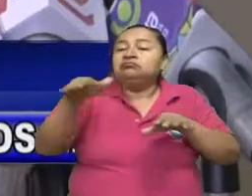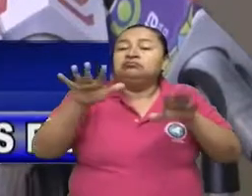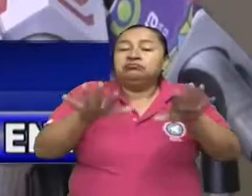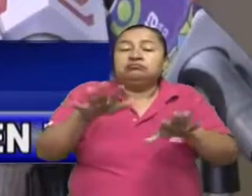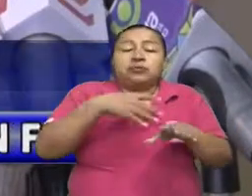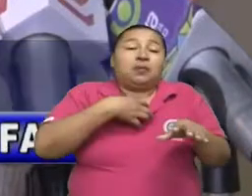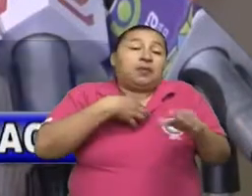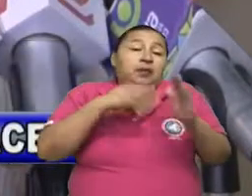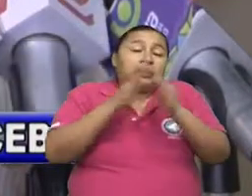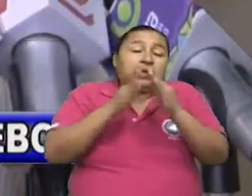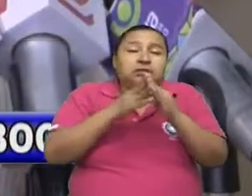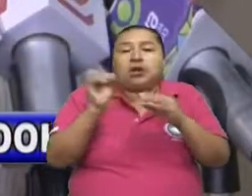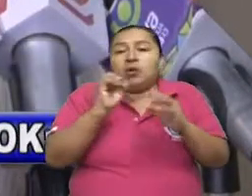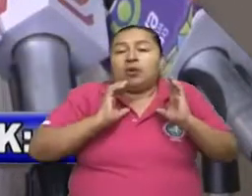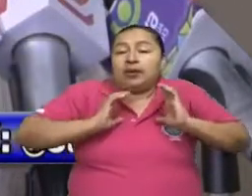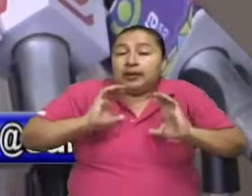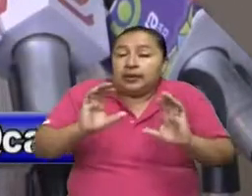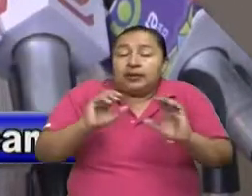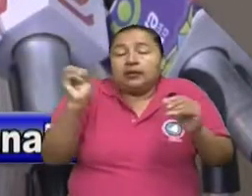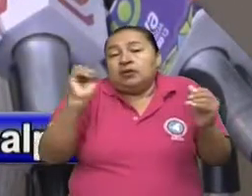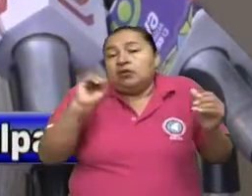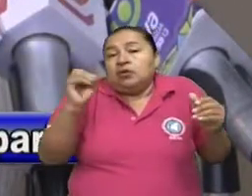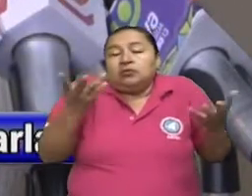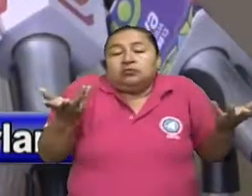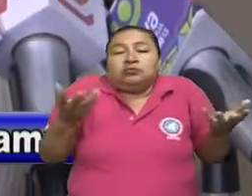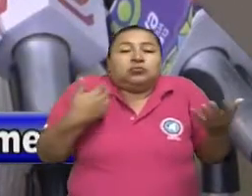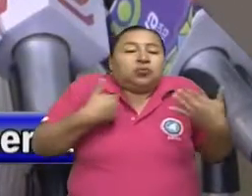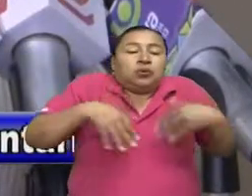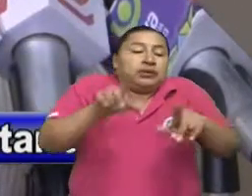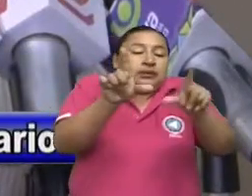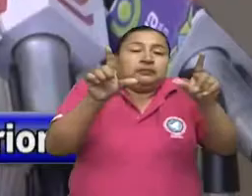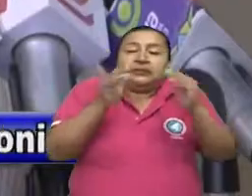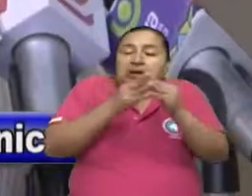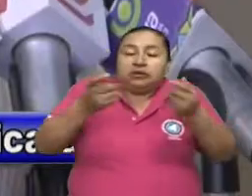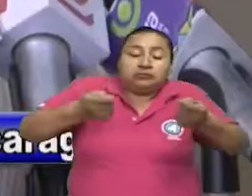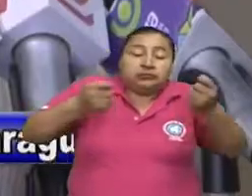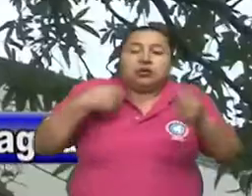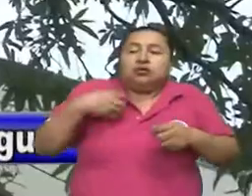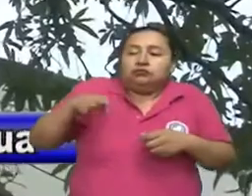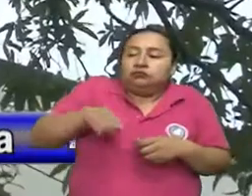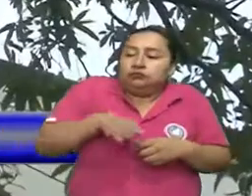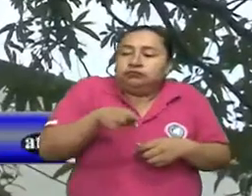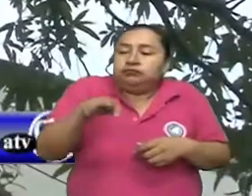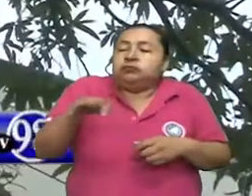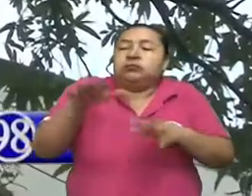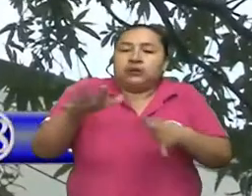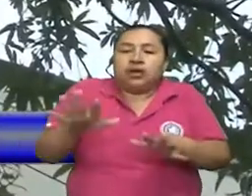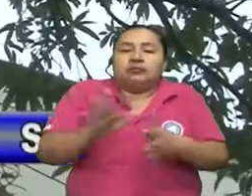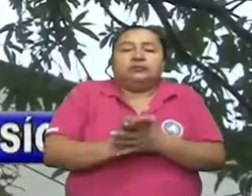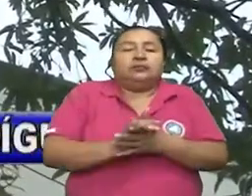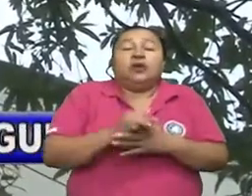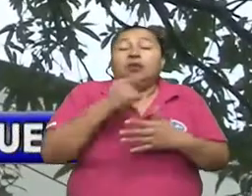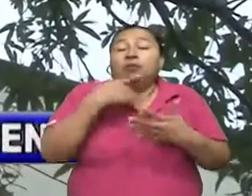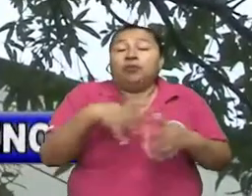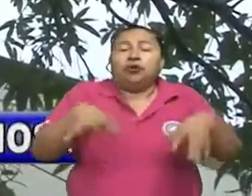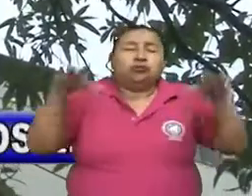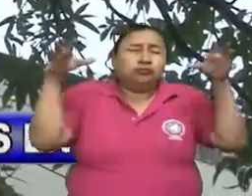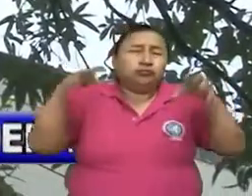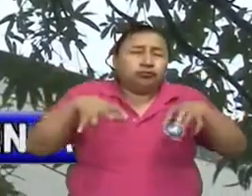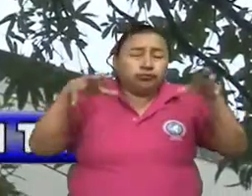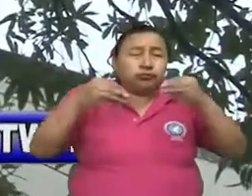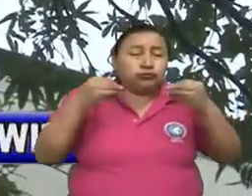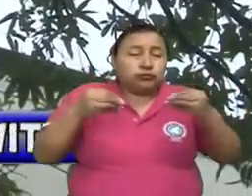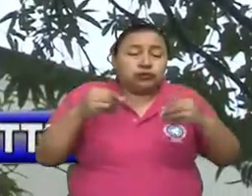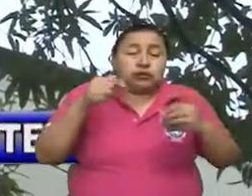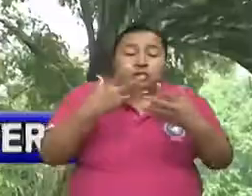nuestras casas, si estamos en las calles, pues en un vehículo, aparquemos el vehículo. Debido a las constantes lluvias,